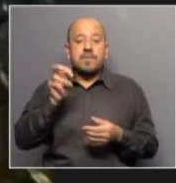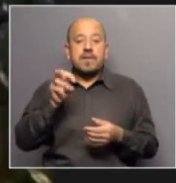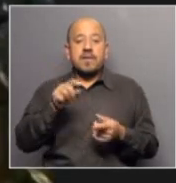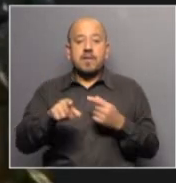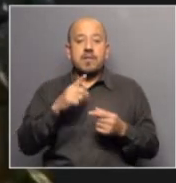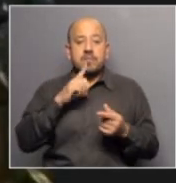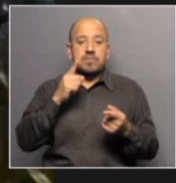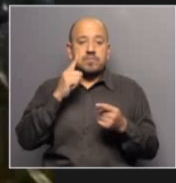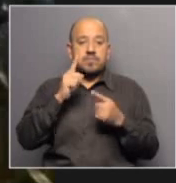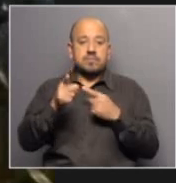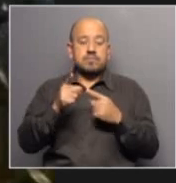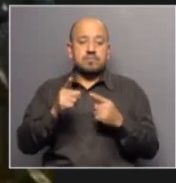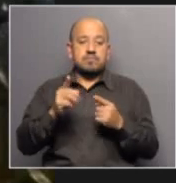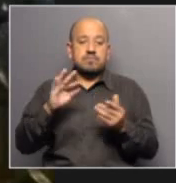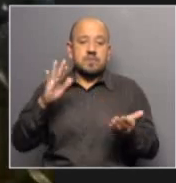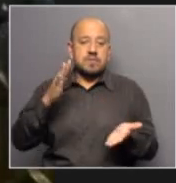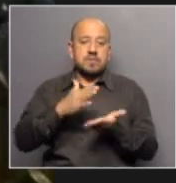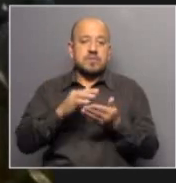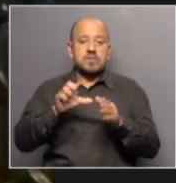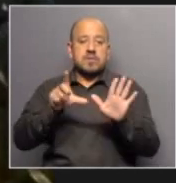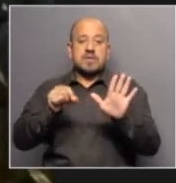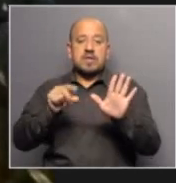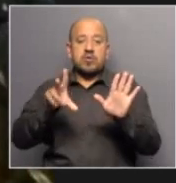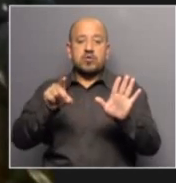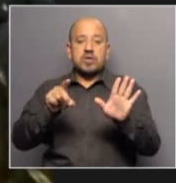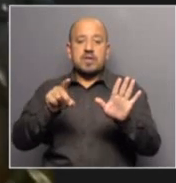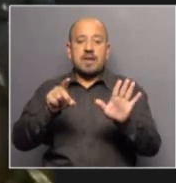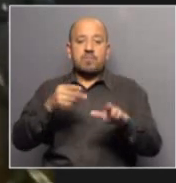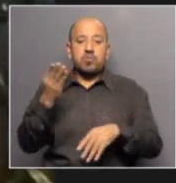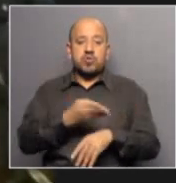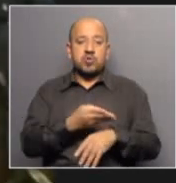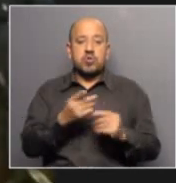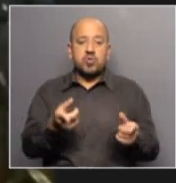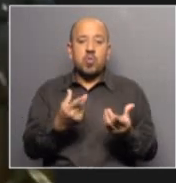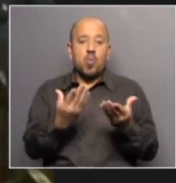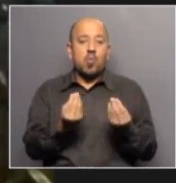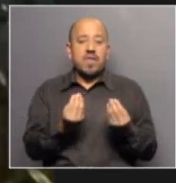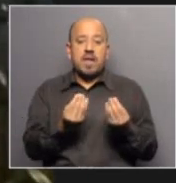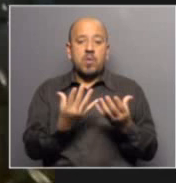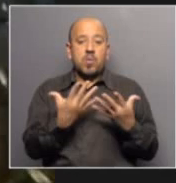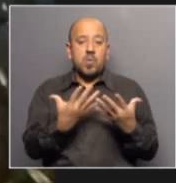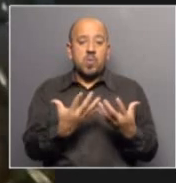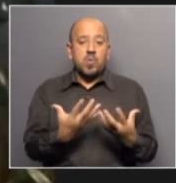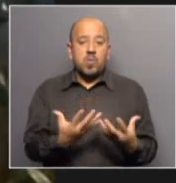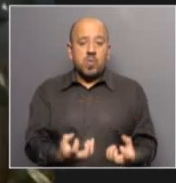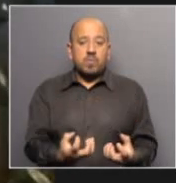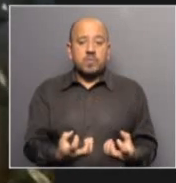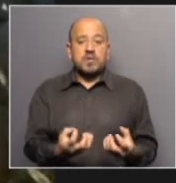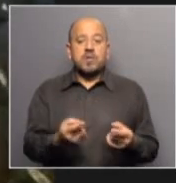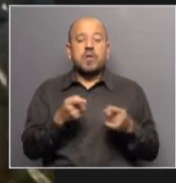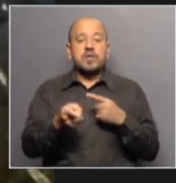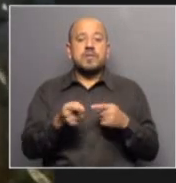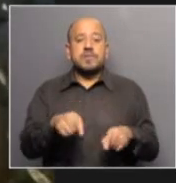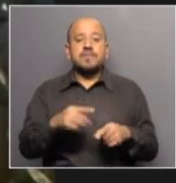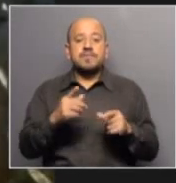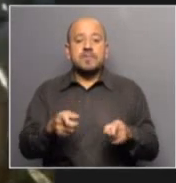llegar a tener hasta una reducción de un 70-80% en su peso una vez que va perdiendo humedad en el proceso de secado, se está